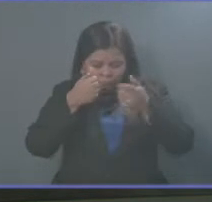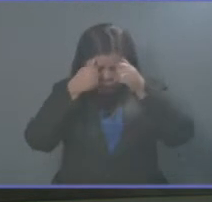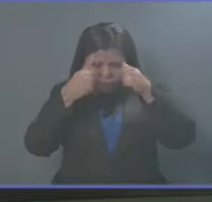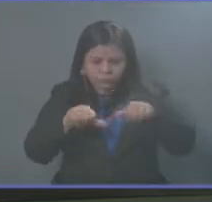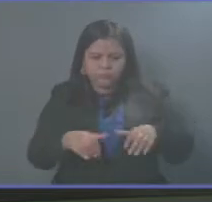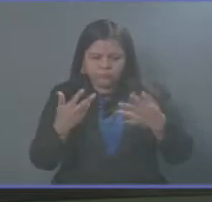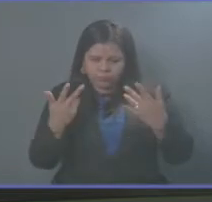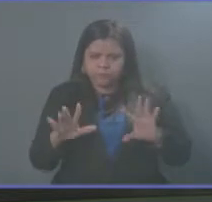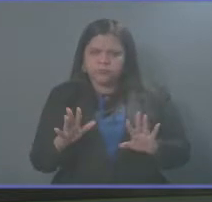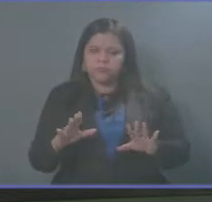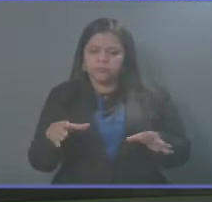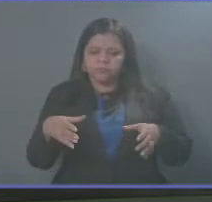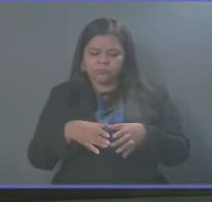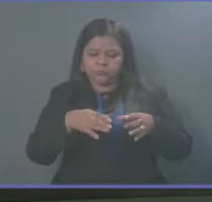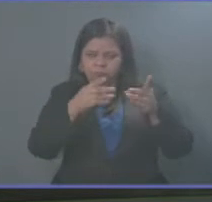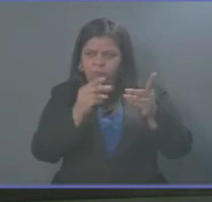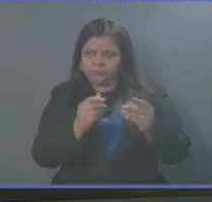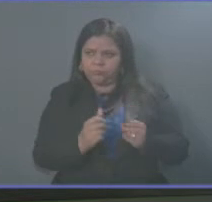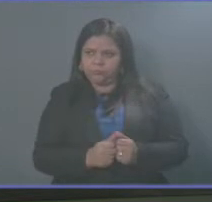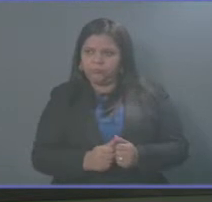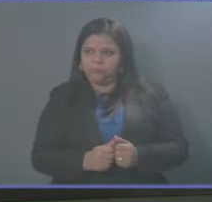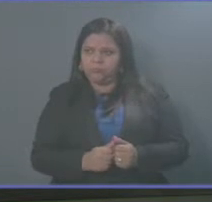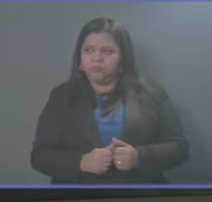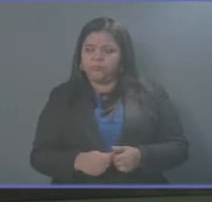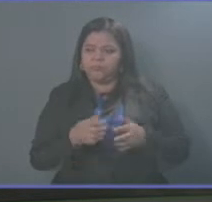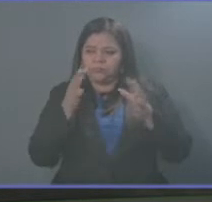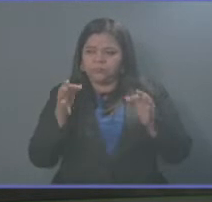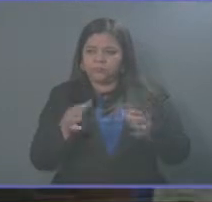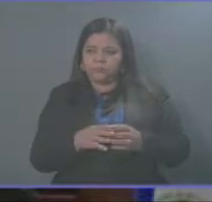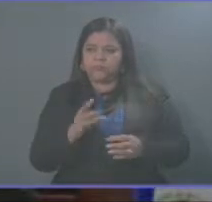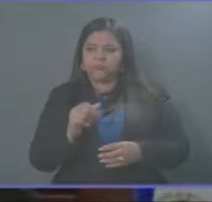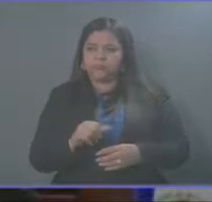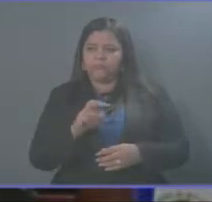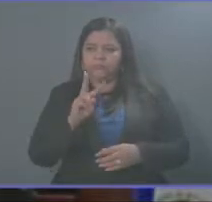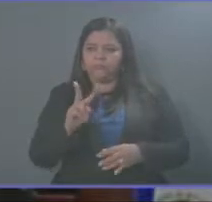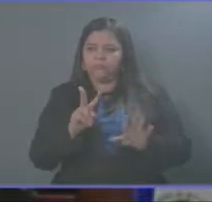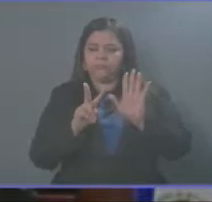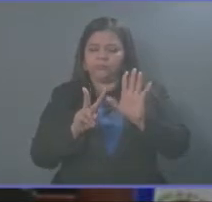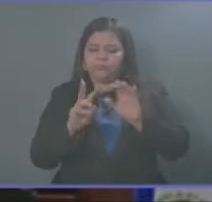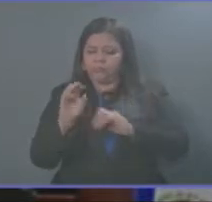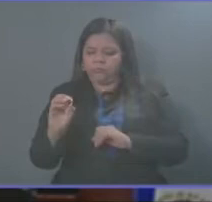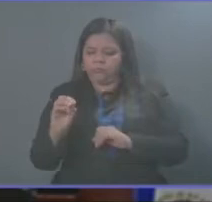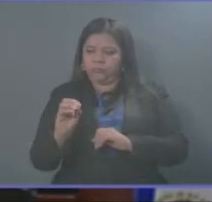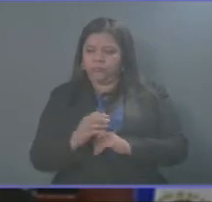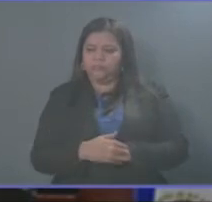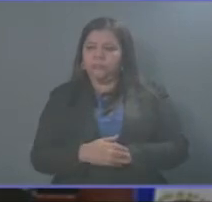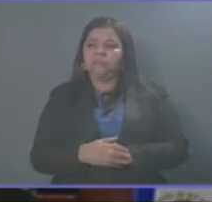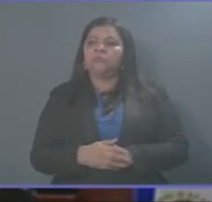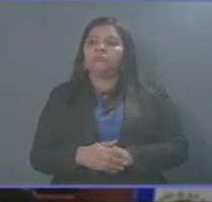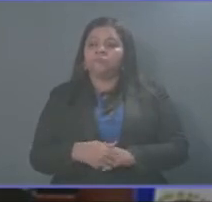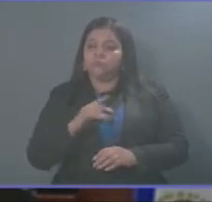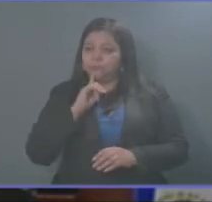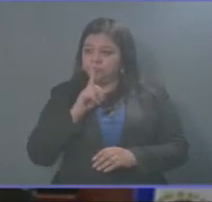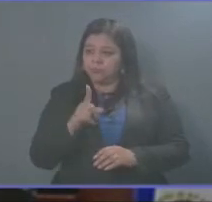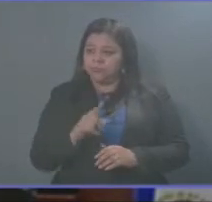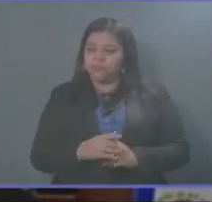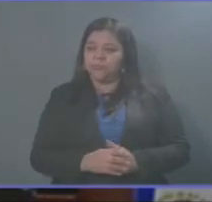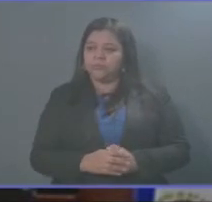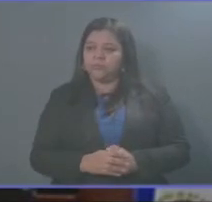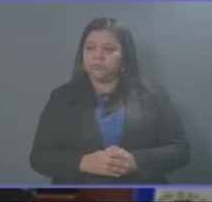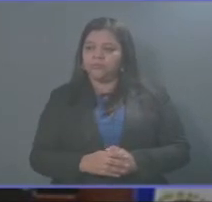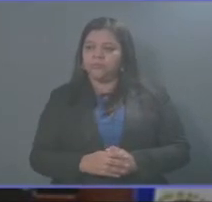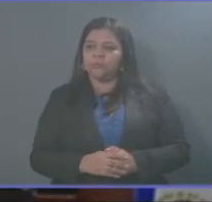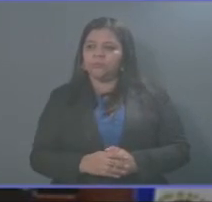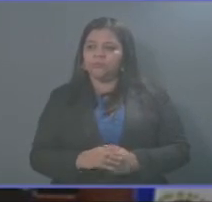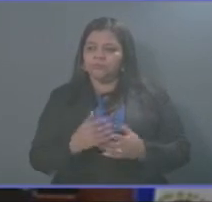Hacienda, el dictamen 270, y que se refiere